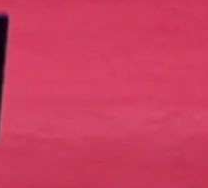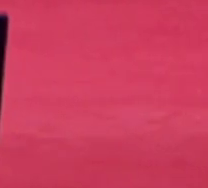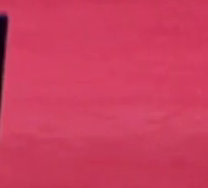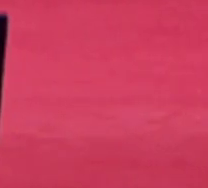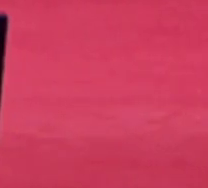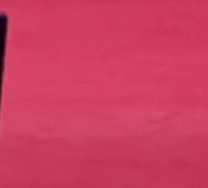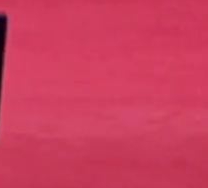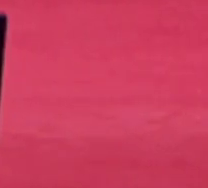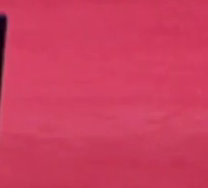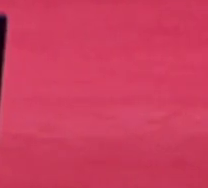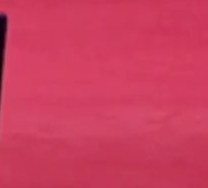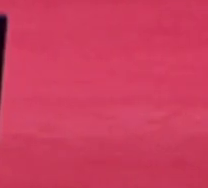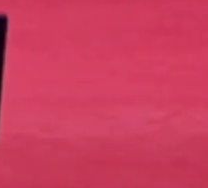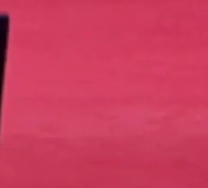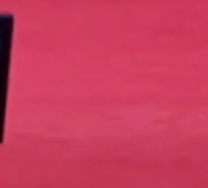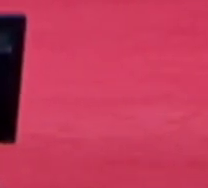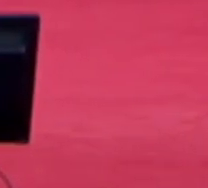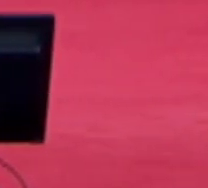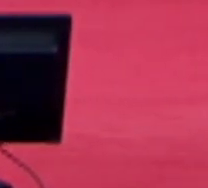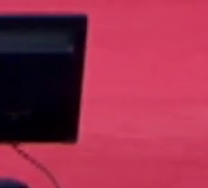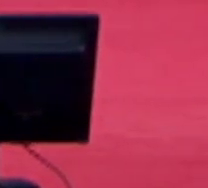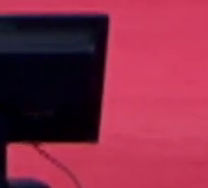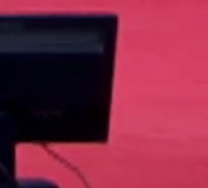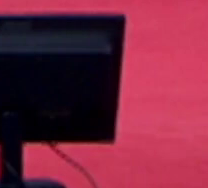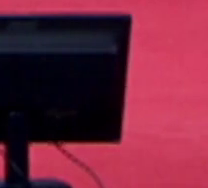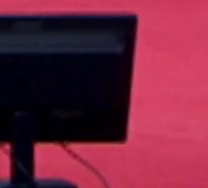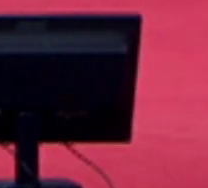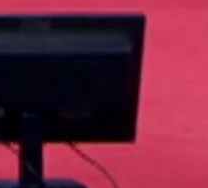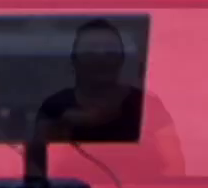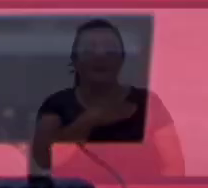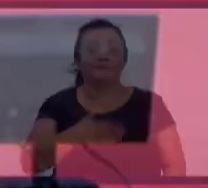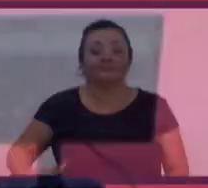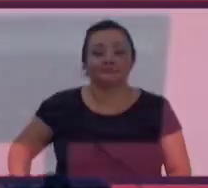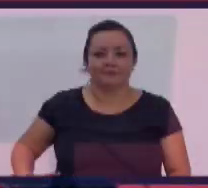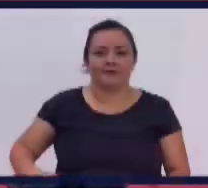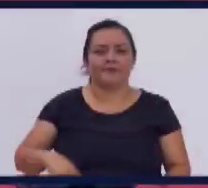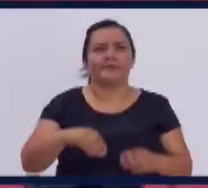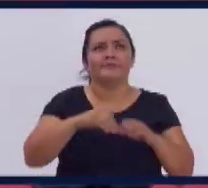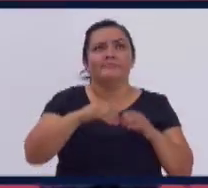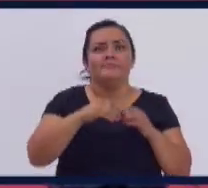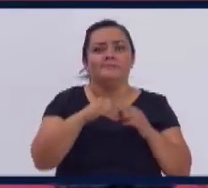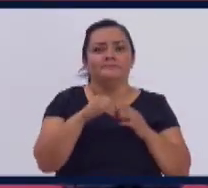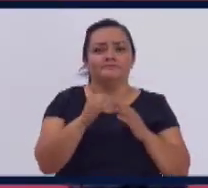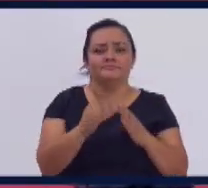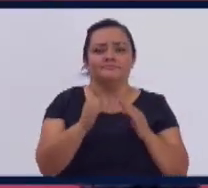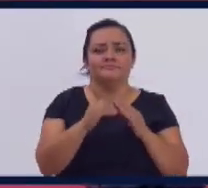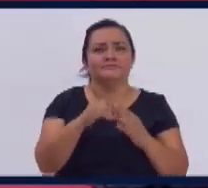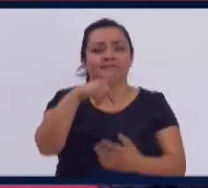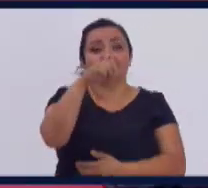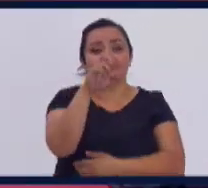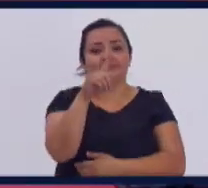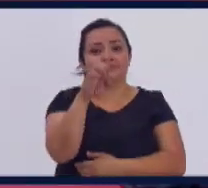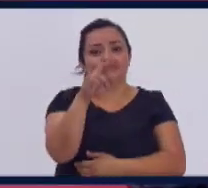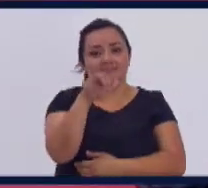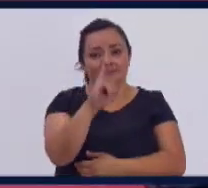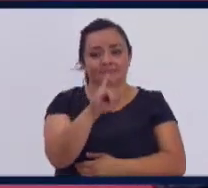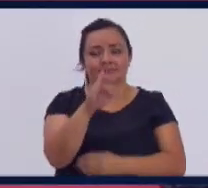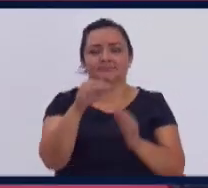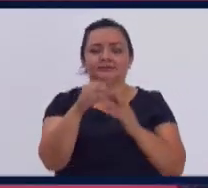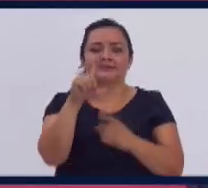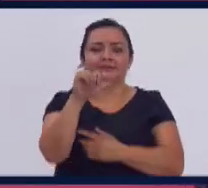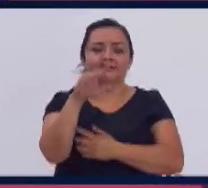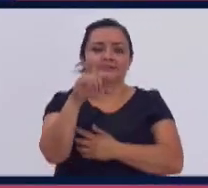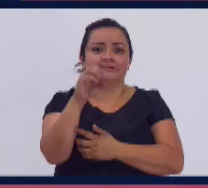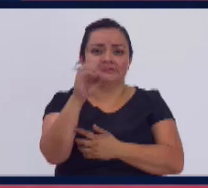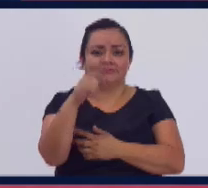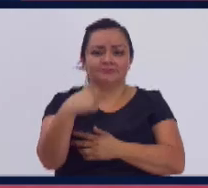nosotros. Muchos presidentes o primer ministro como Yitzhak Rabin, Kennedy, Lincoln, fueron